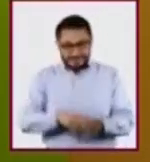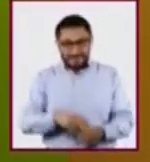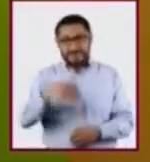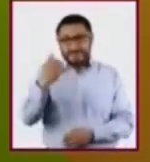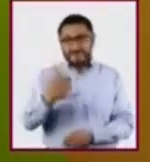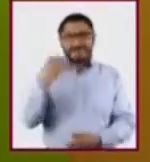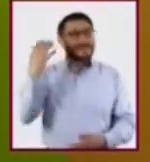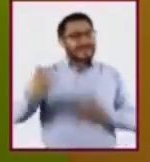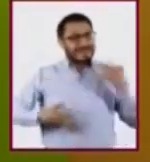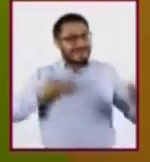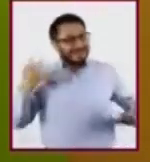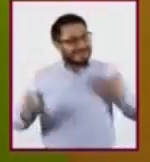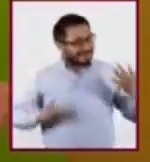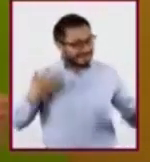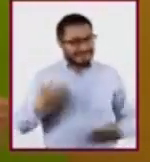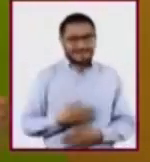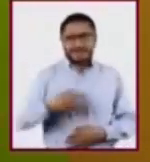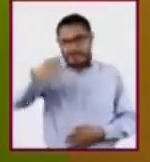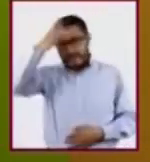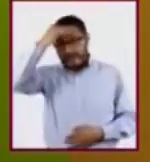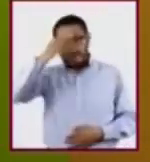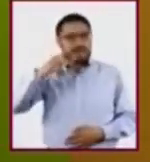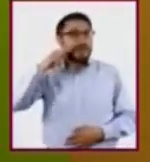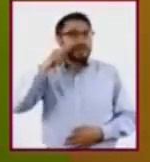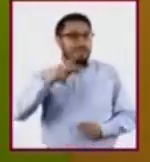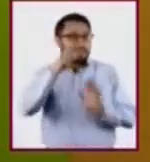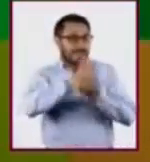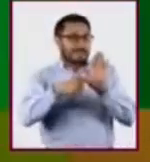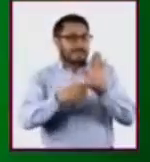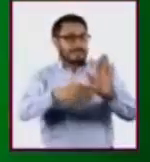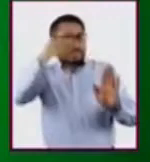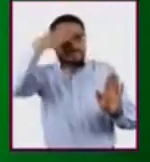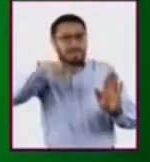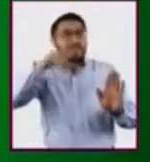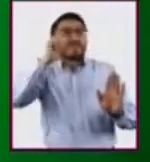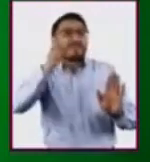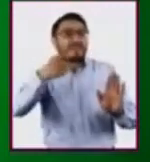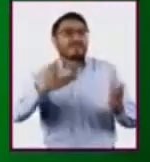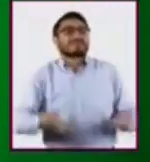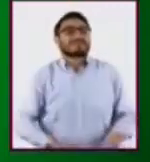aprender. Veamos esta cápsula, ¿sabías qué?